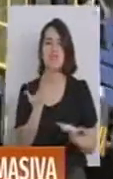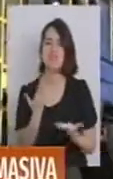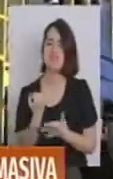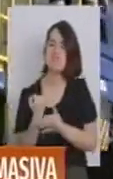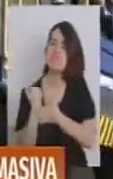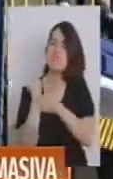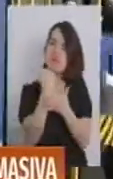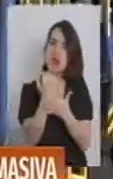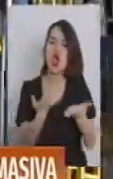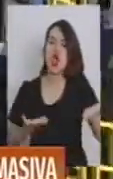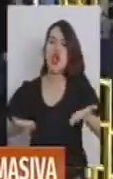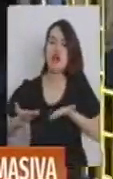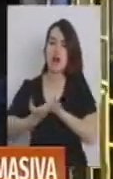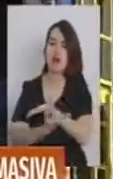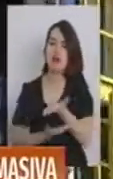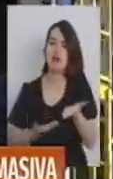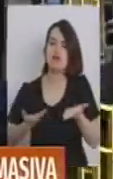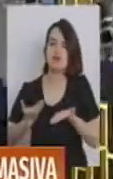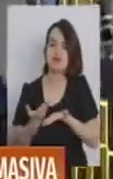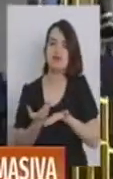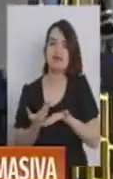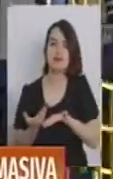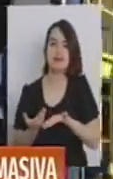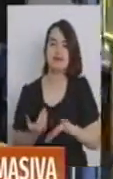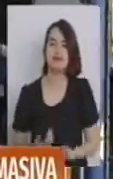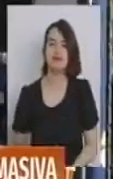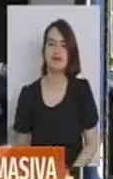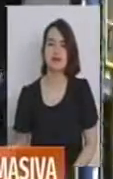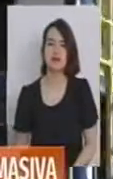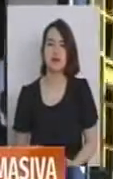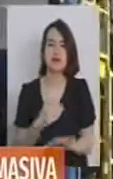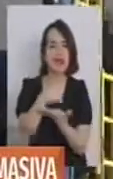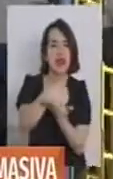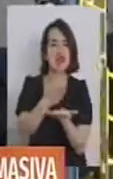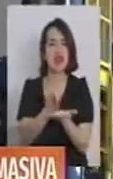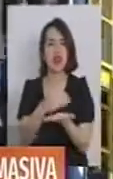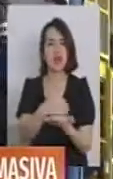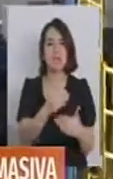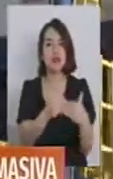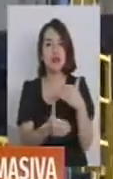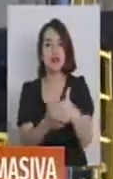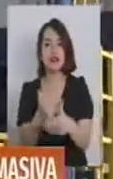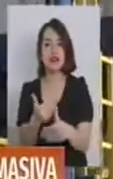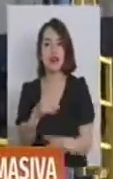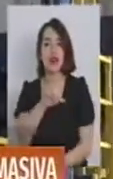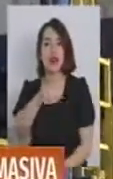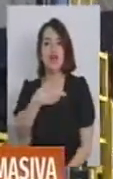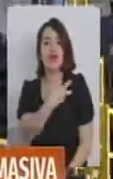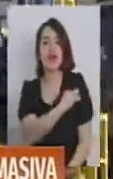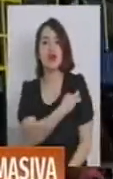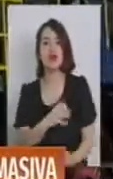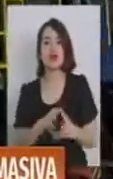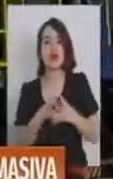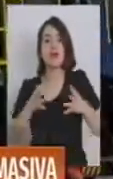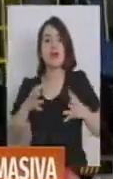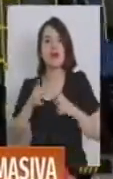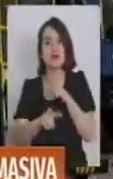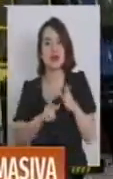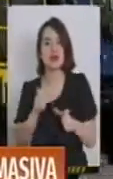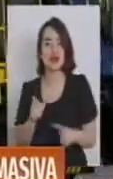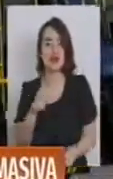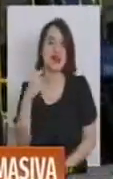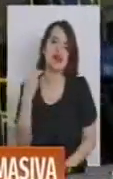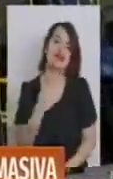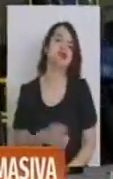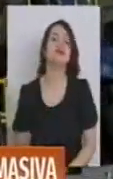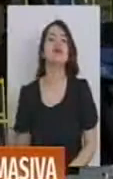de colaboración que han demostrado para planificar el proceso de vacunación masiva. El